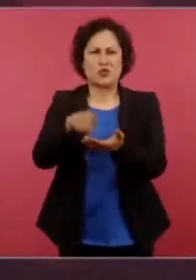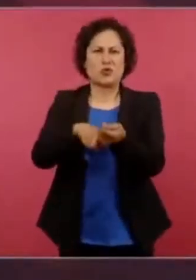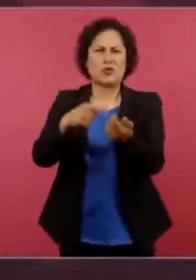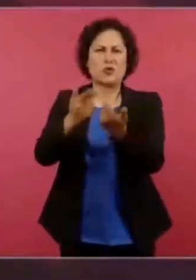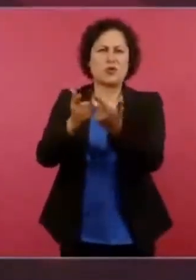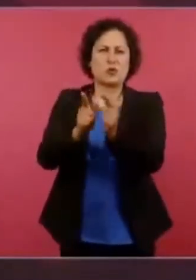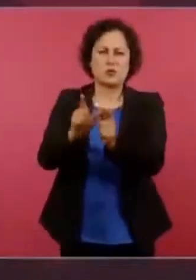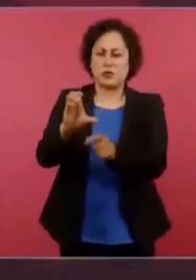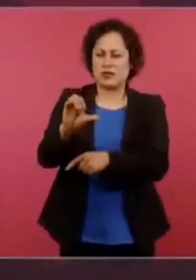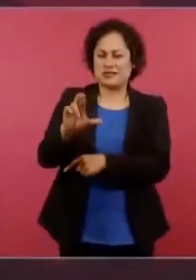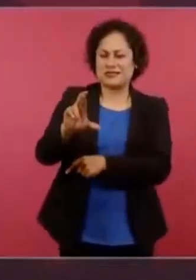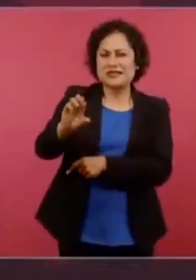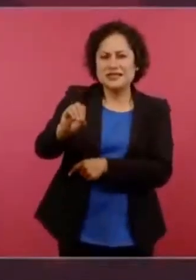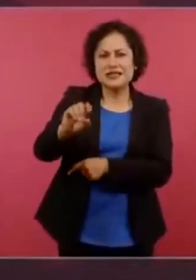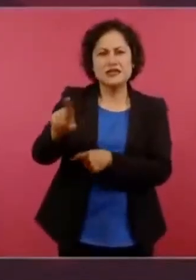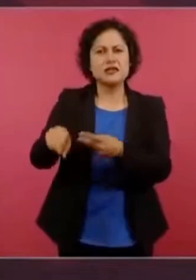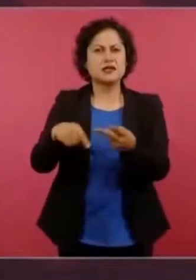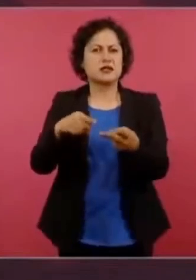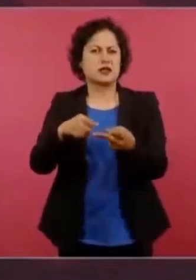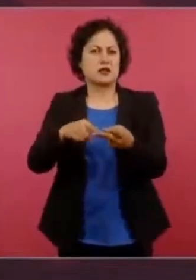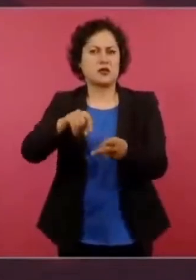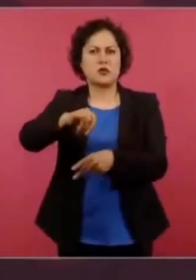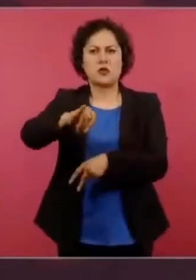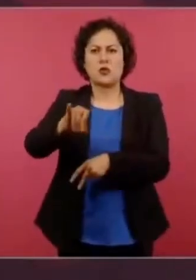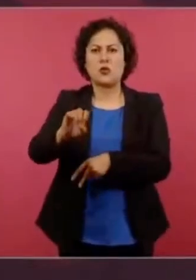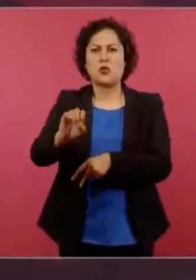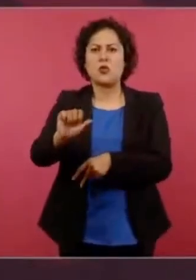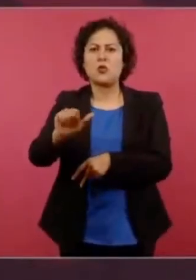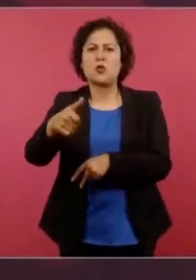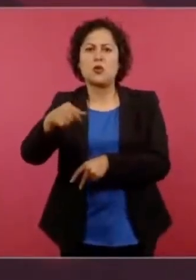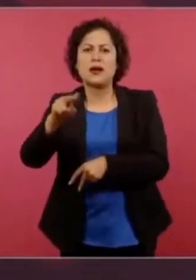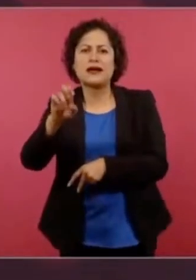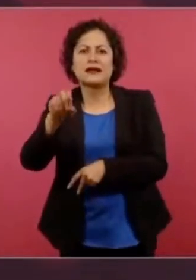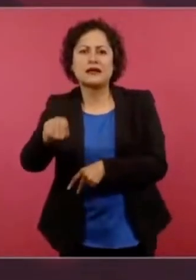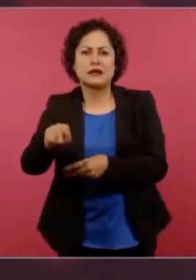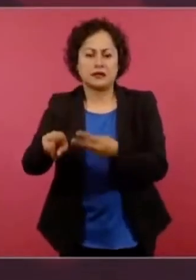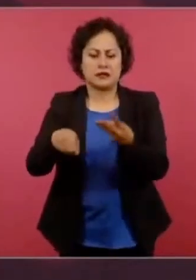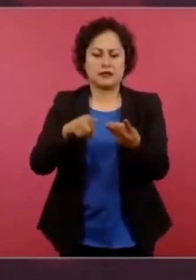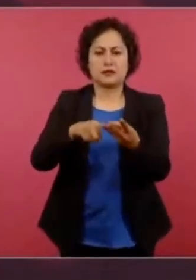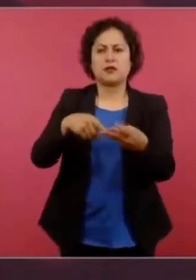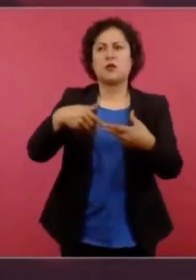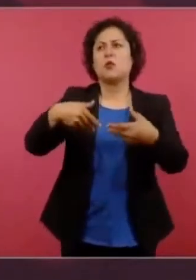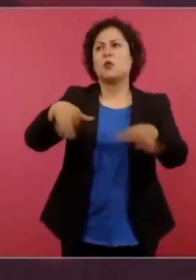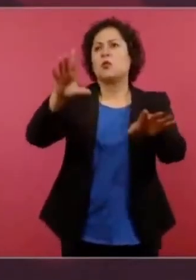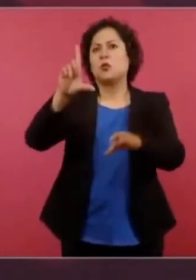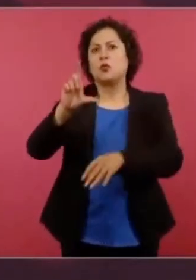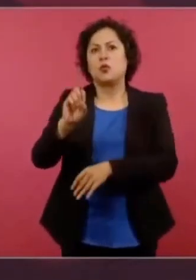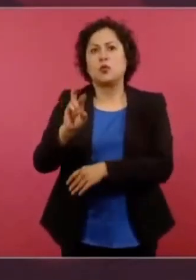Joaquín, Loret,